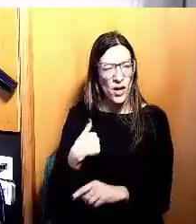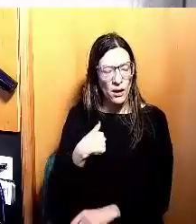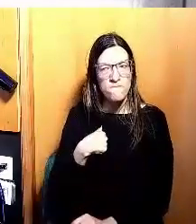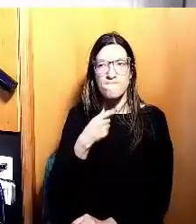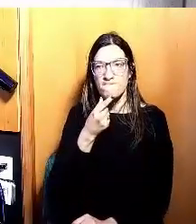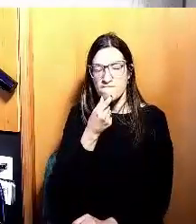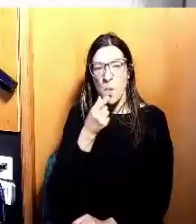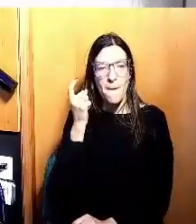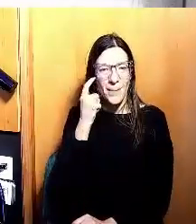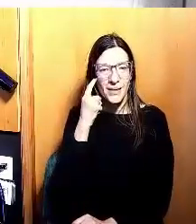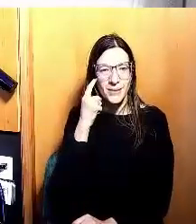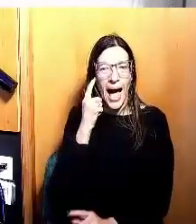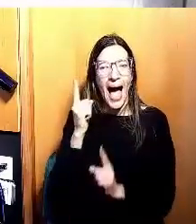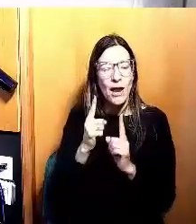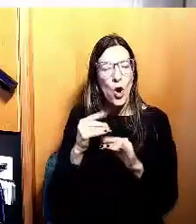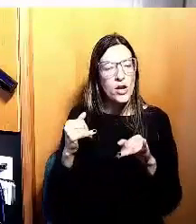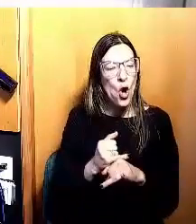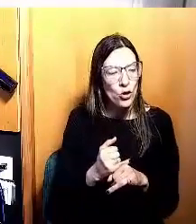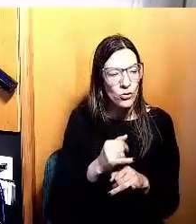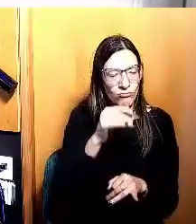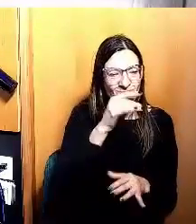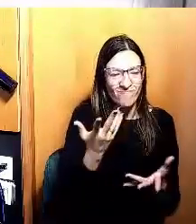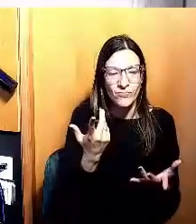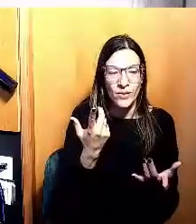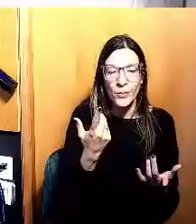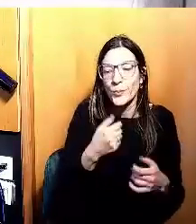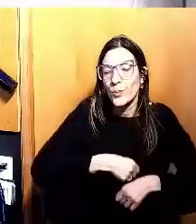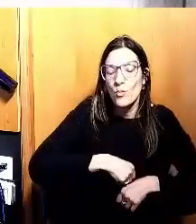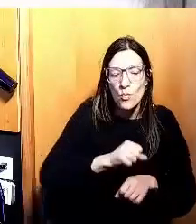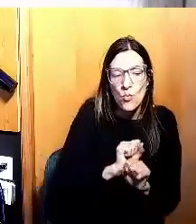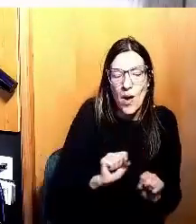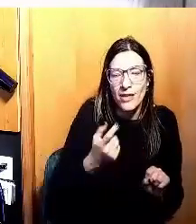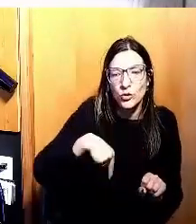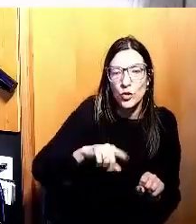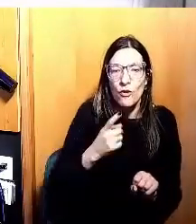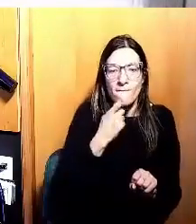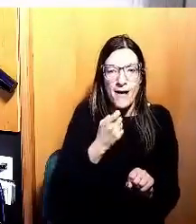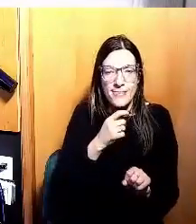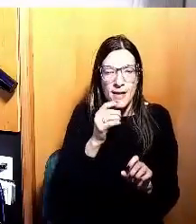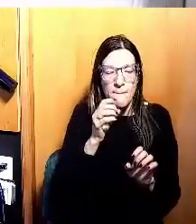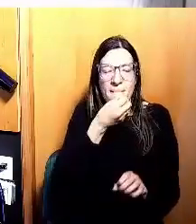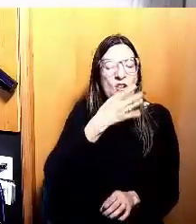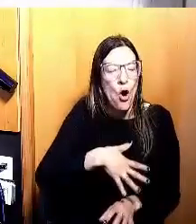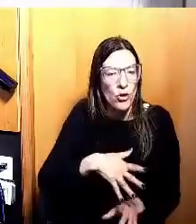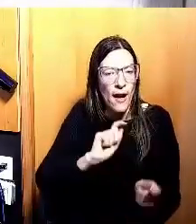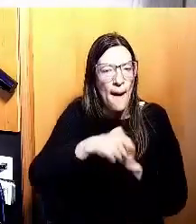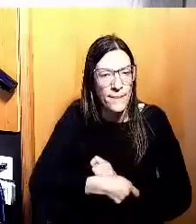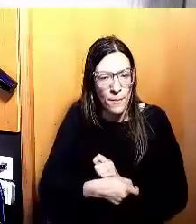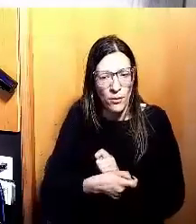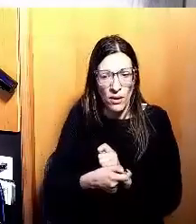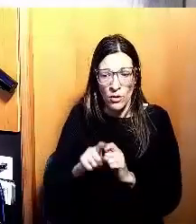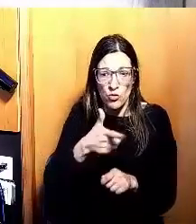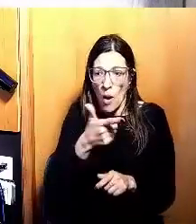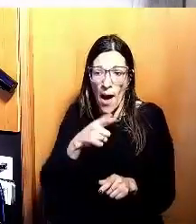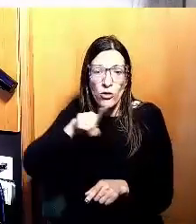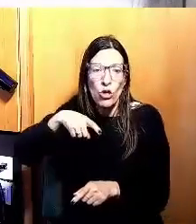lo primero que se piensa desde la administración. Puede haber otras razones de otro tipo, pero eso es lo primero que se piensa. Entonces